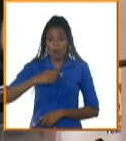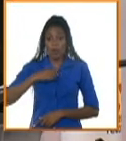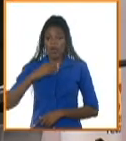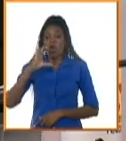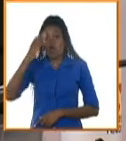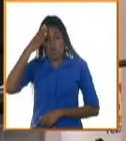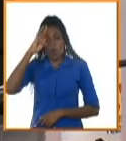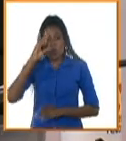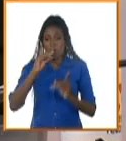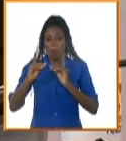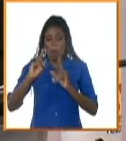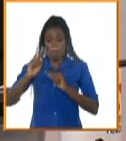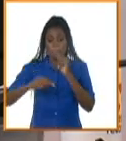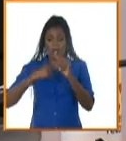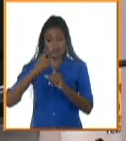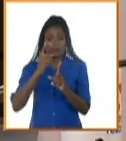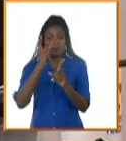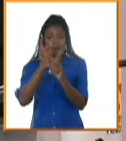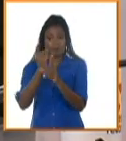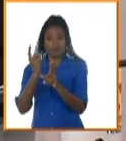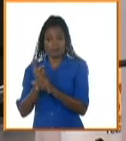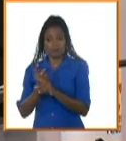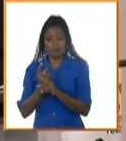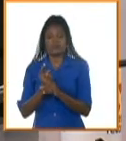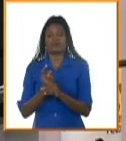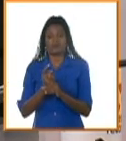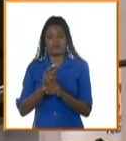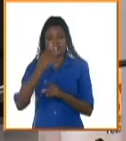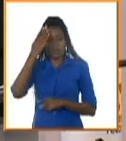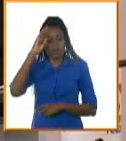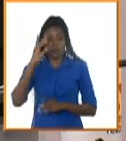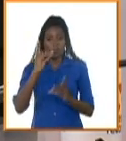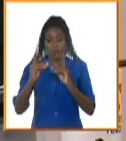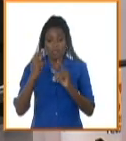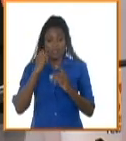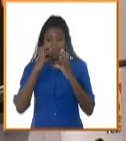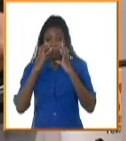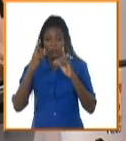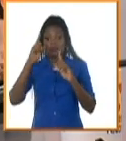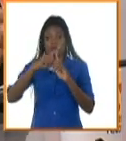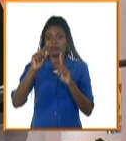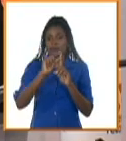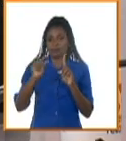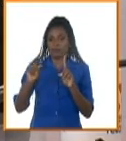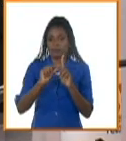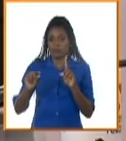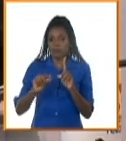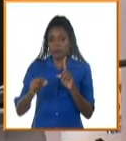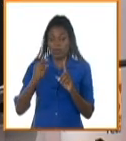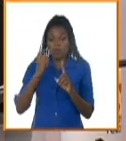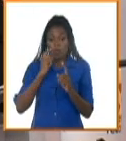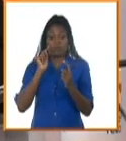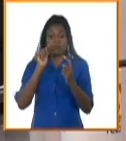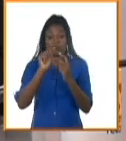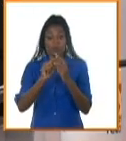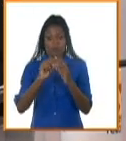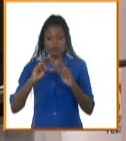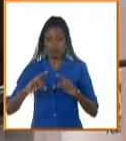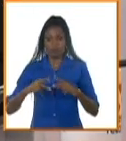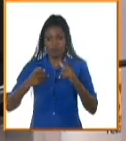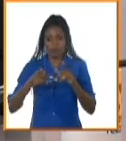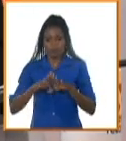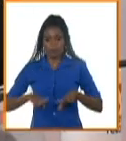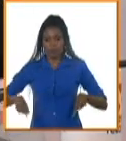debate mañana Seguiremos en foros debate Allá en Cuba debate sobre este importante tema y será un asunto por supuesto al que volveremos en